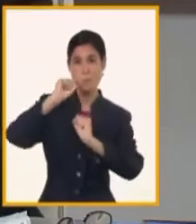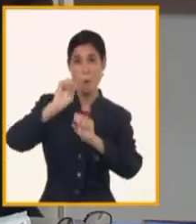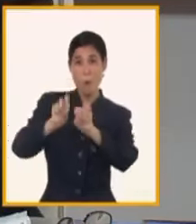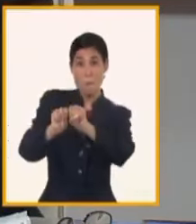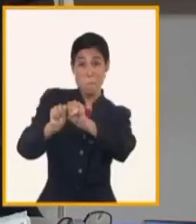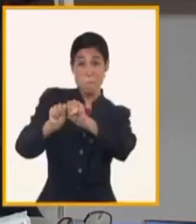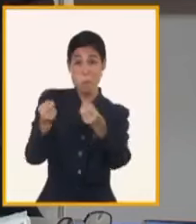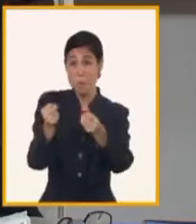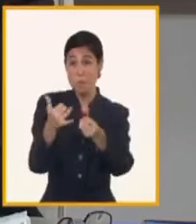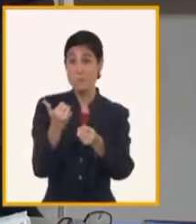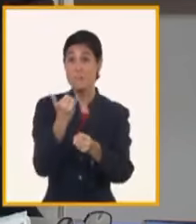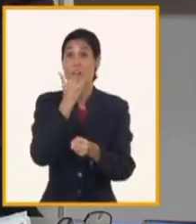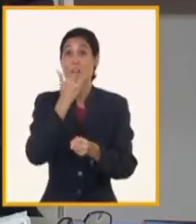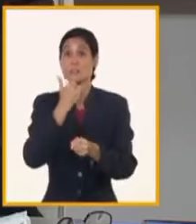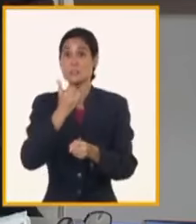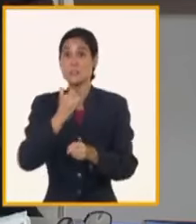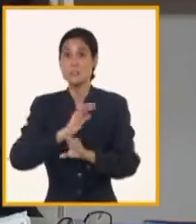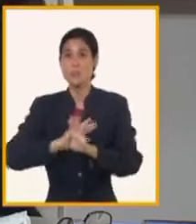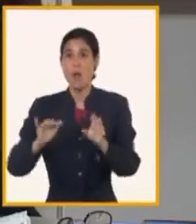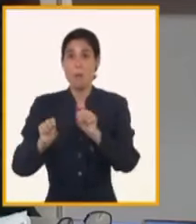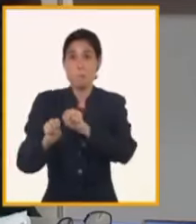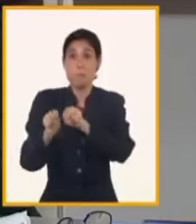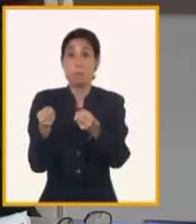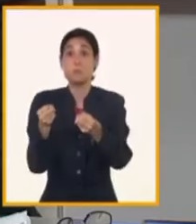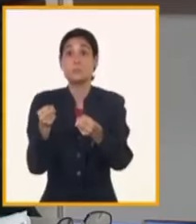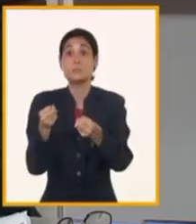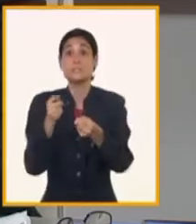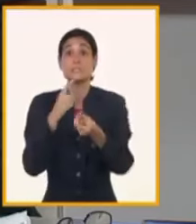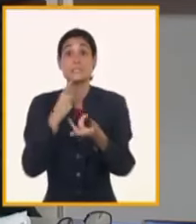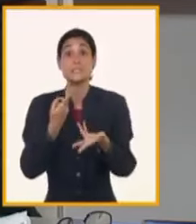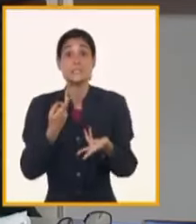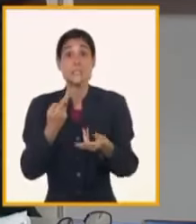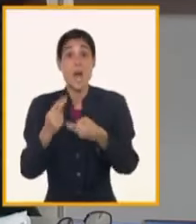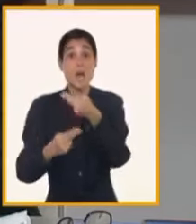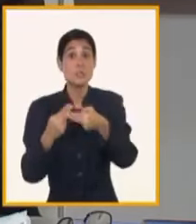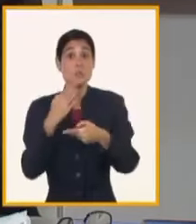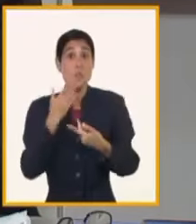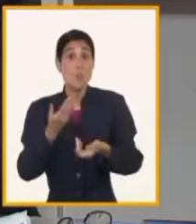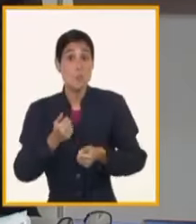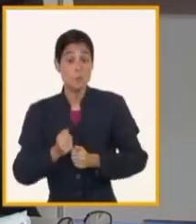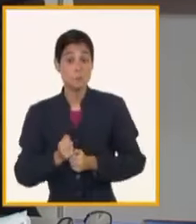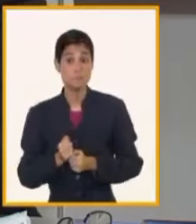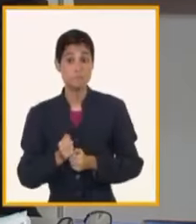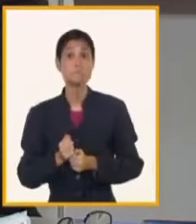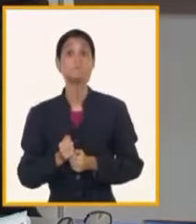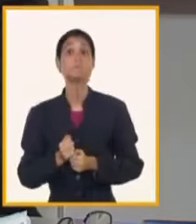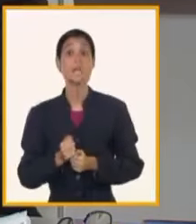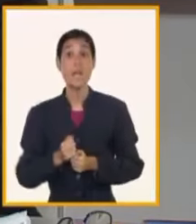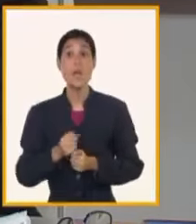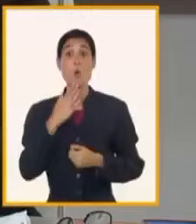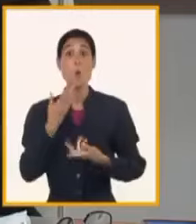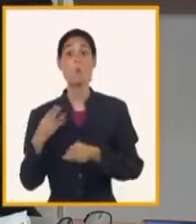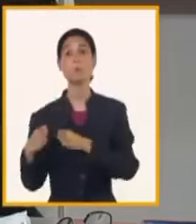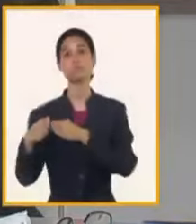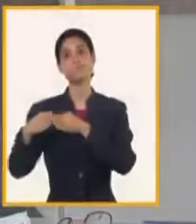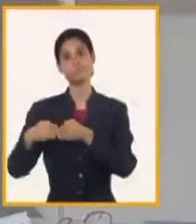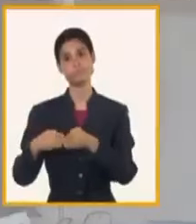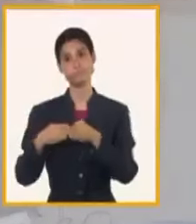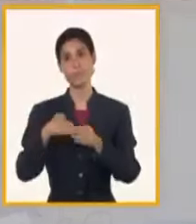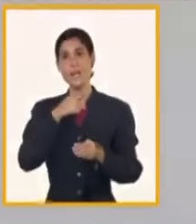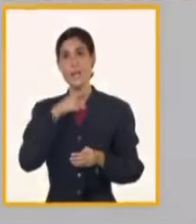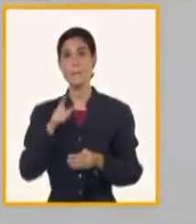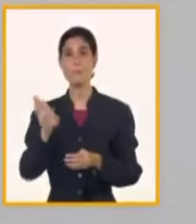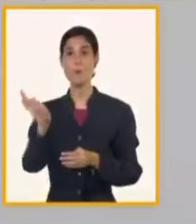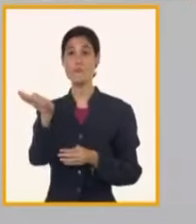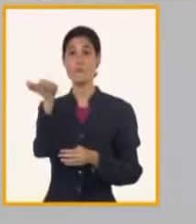muy especializada y falla Y entonces qué hacer con la bomba esa hay que importar la bomba ir a Francia ir ir a